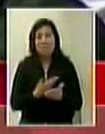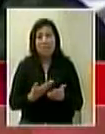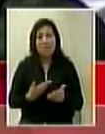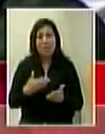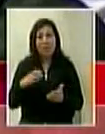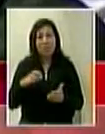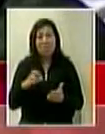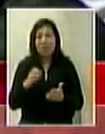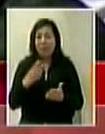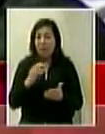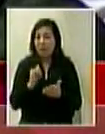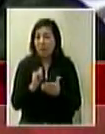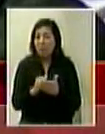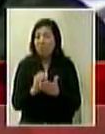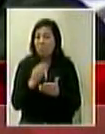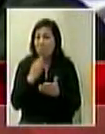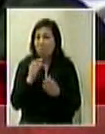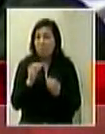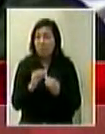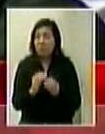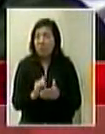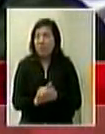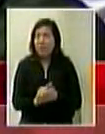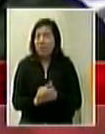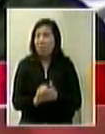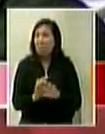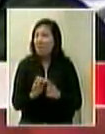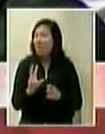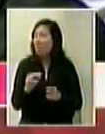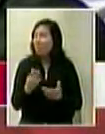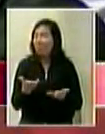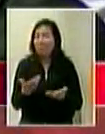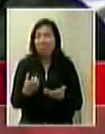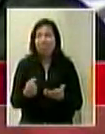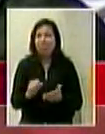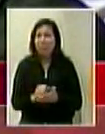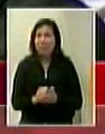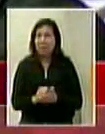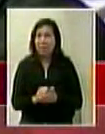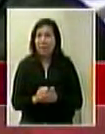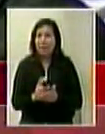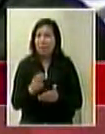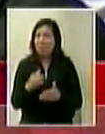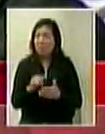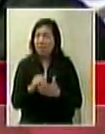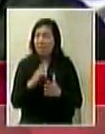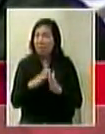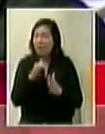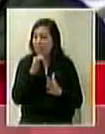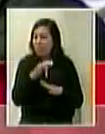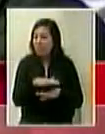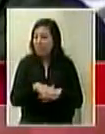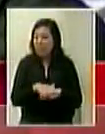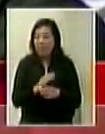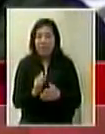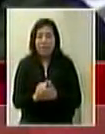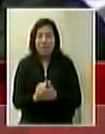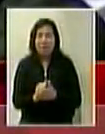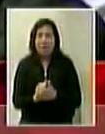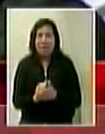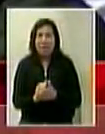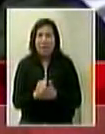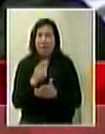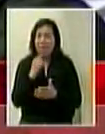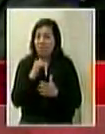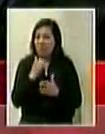del INPE, yo creo que peca de muy teólogo, pero no peca de irresponsable, no peca de falta de gestión, no